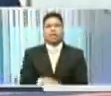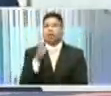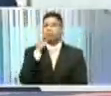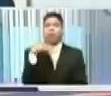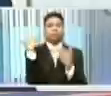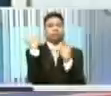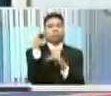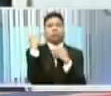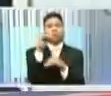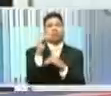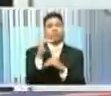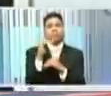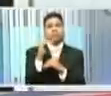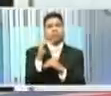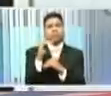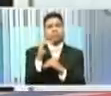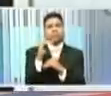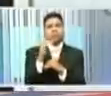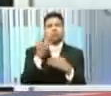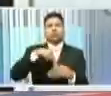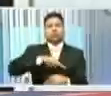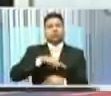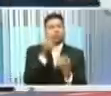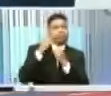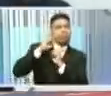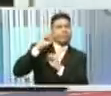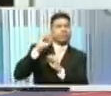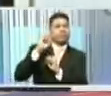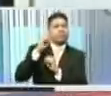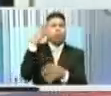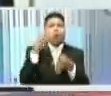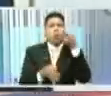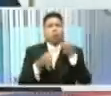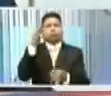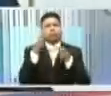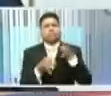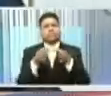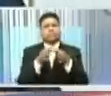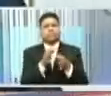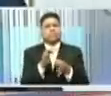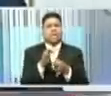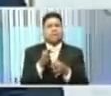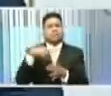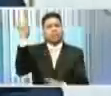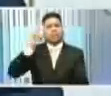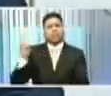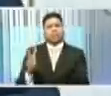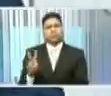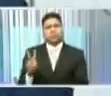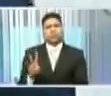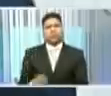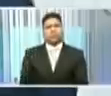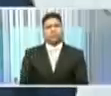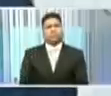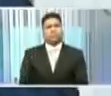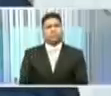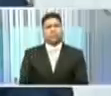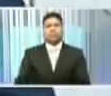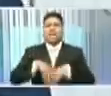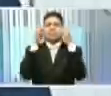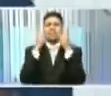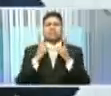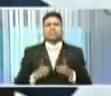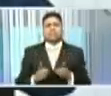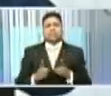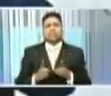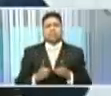límites cuando se trata de defender la justicia de un país que ha decidido